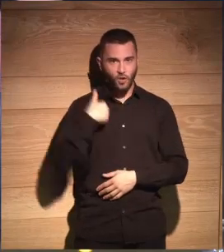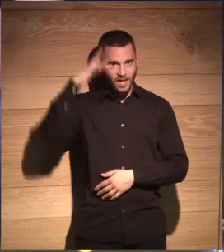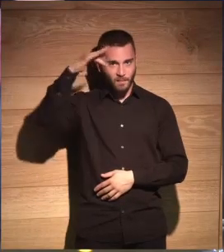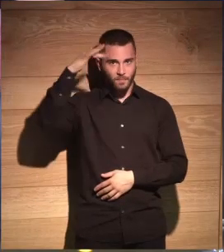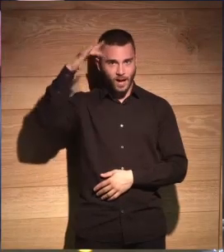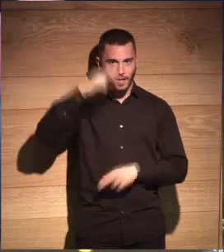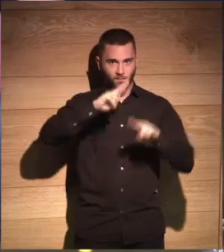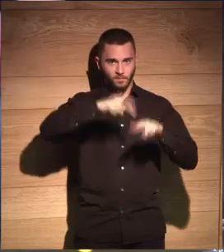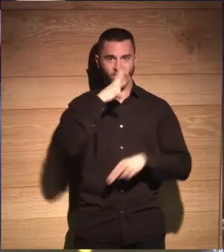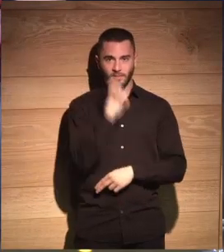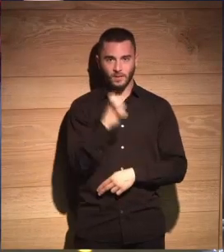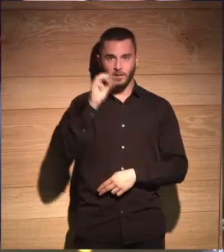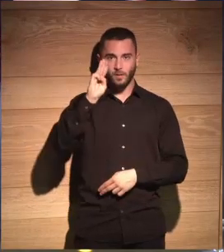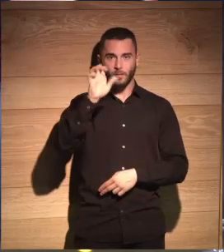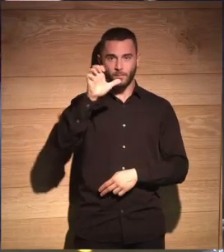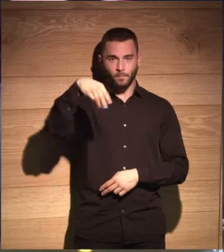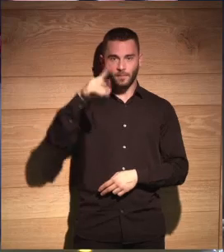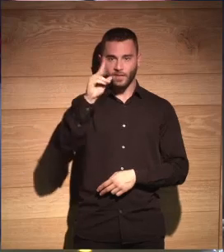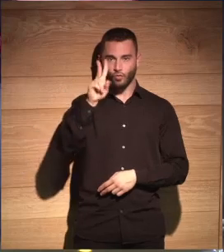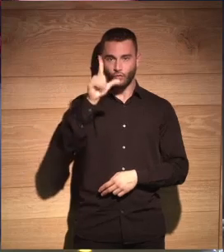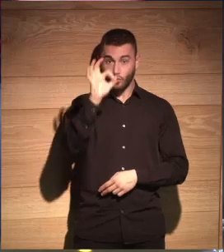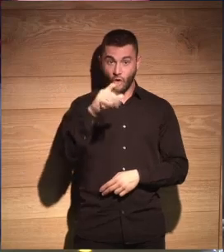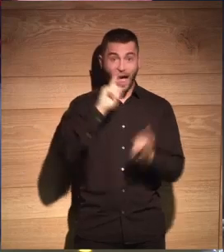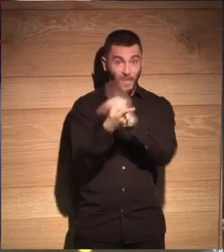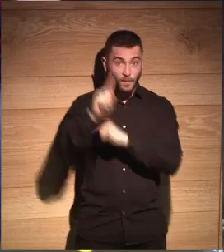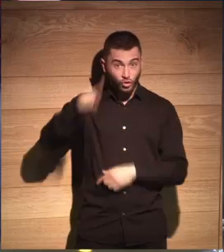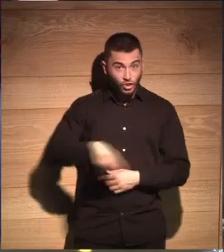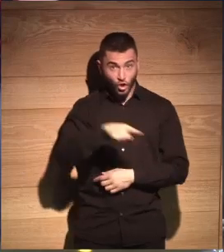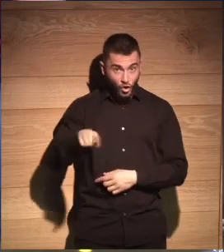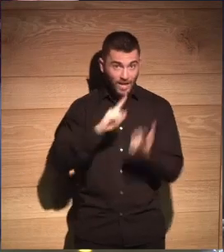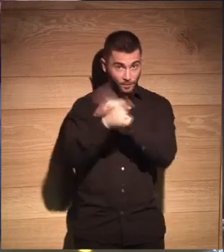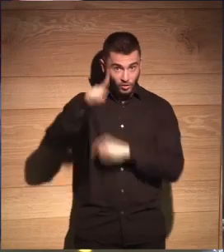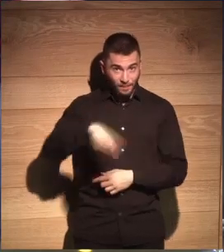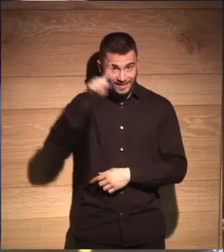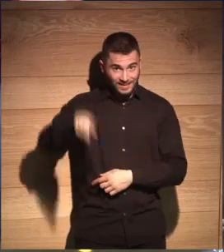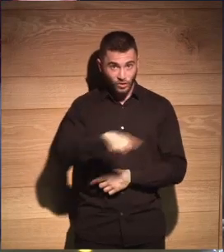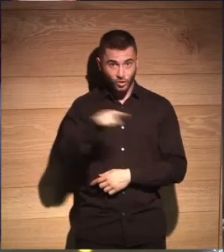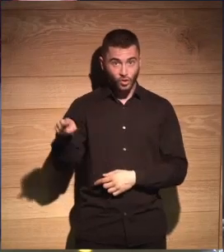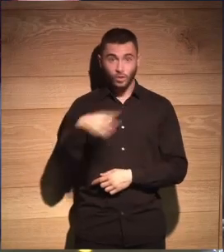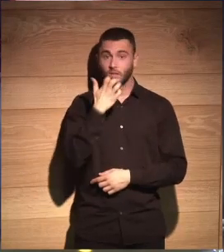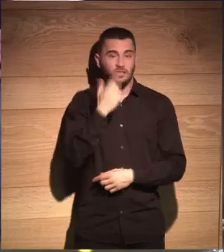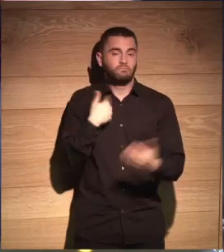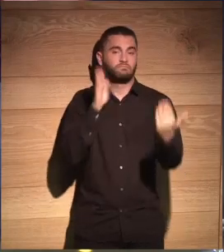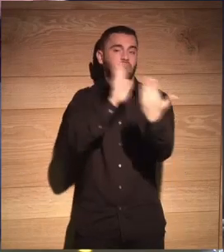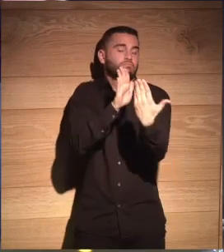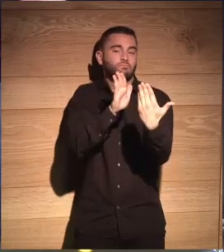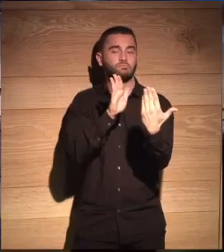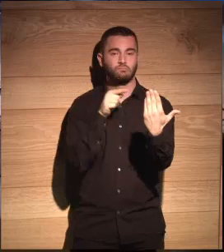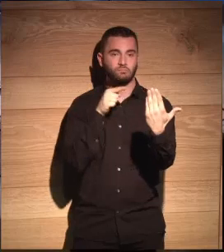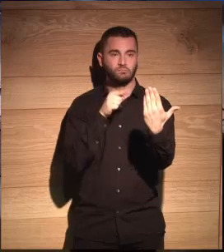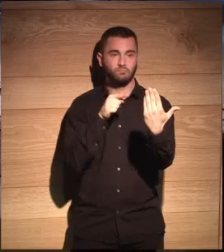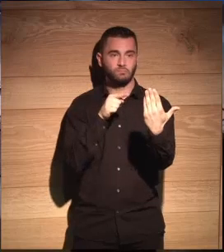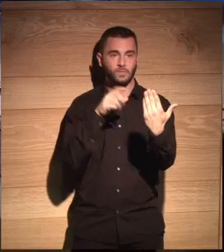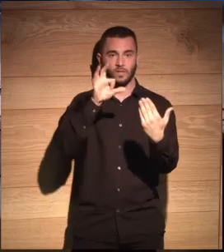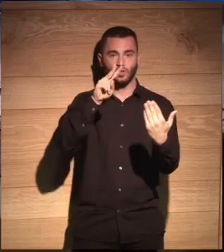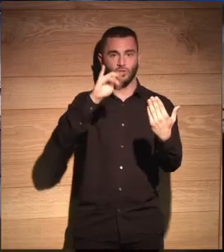cambiado péndulo. Por ejemplo, a la hora de enfrentarte ahora a la